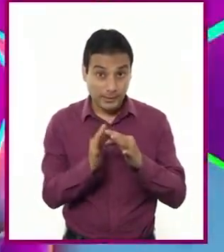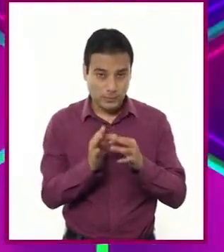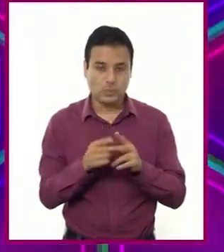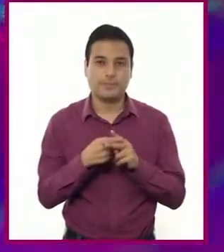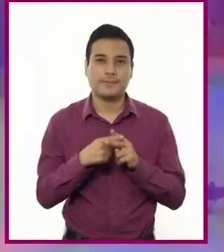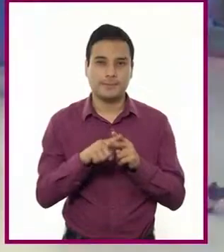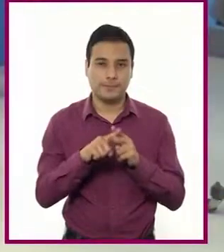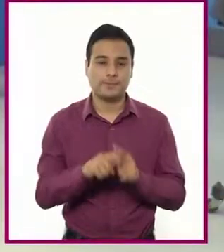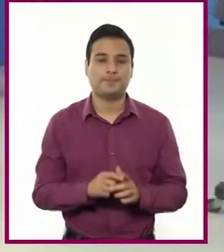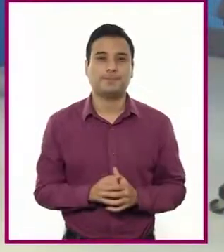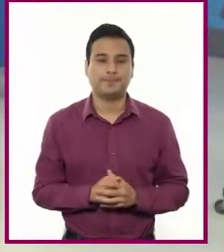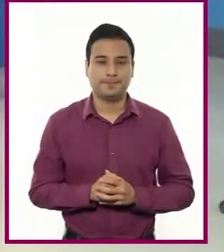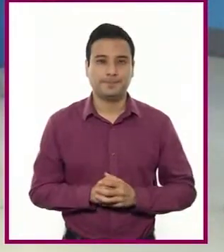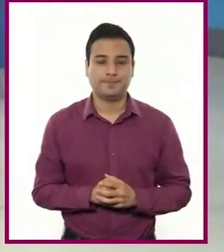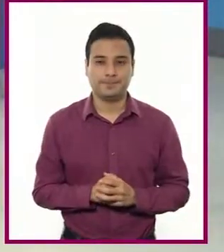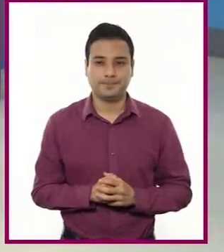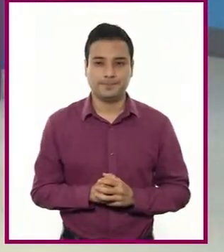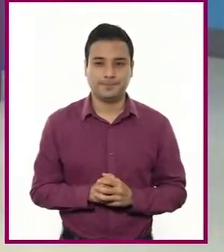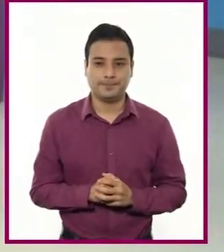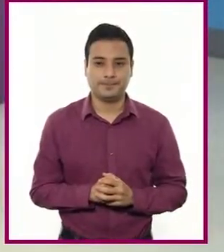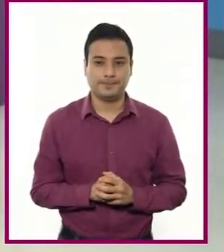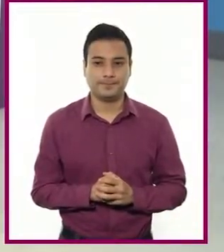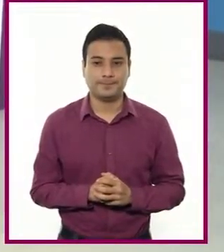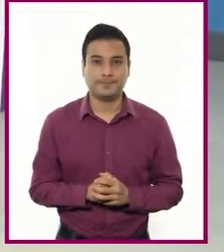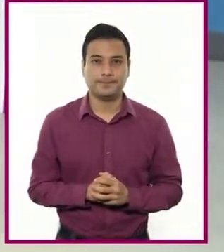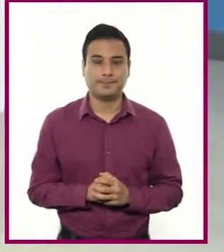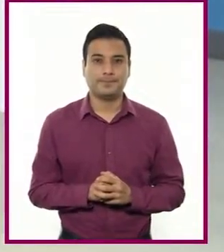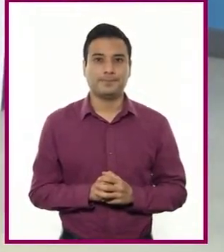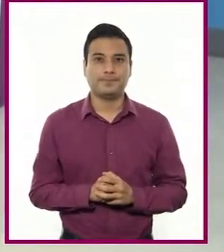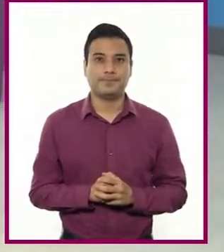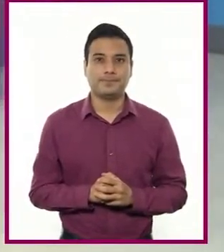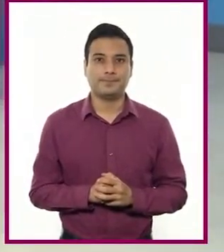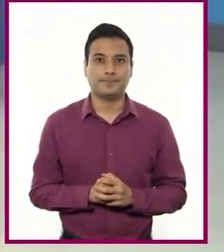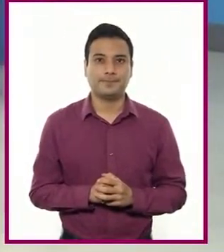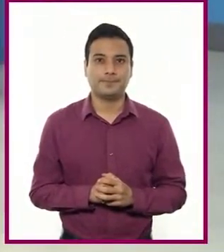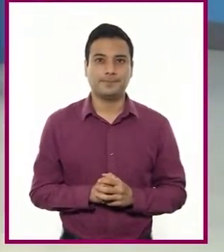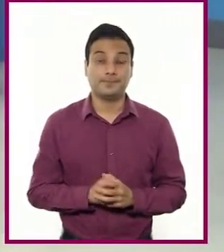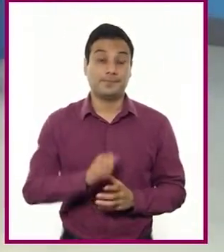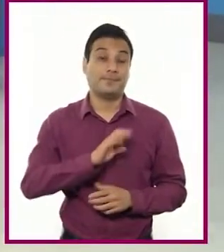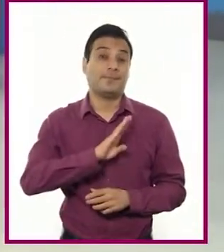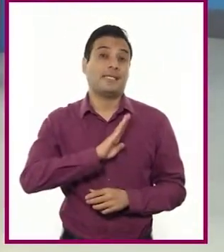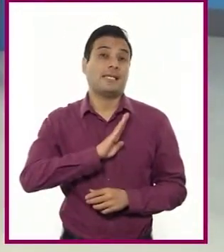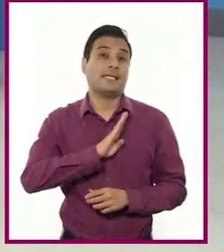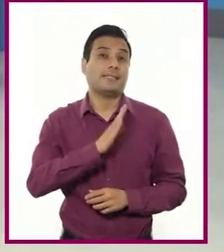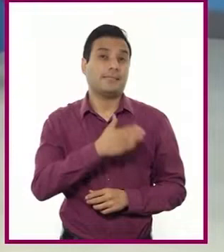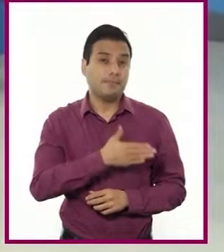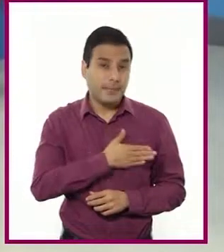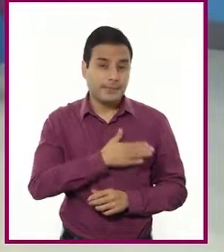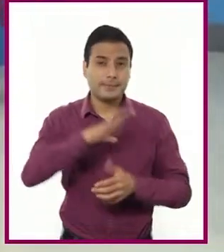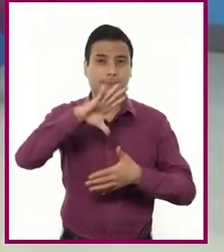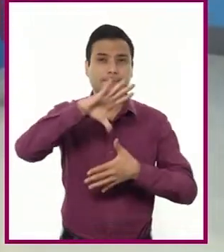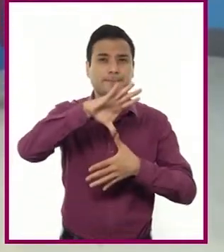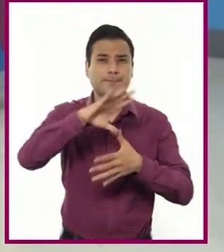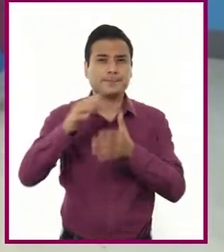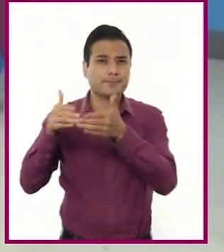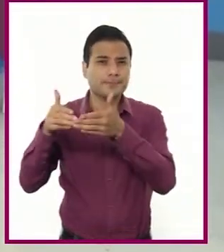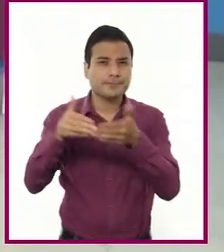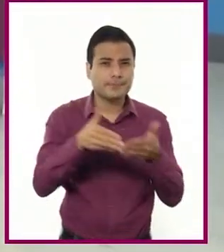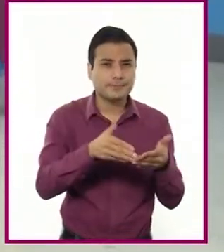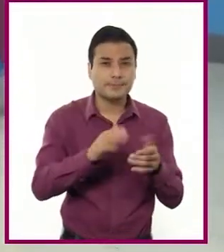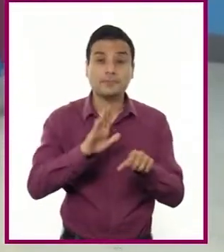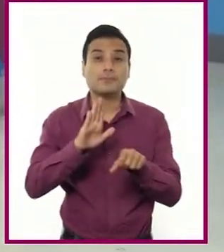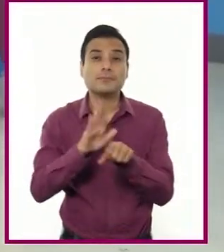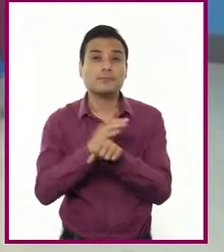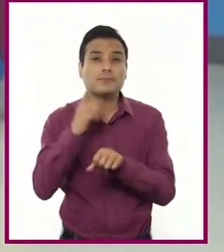comenzamos. La justificación española de la conquista en territorios de América era que llevaban el cristianismo a las